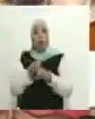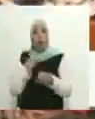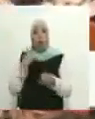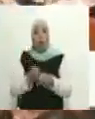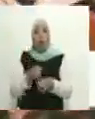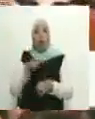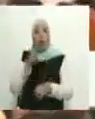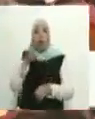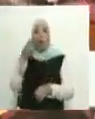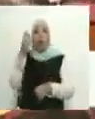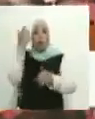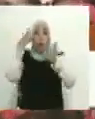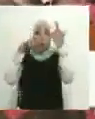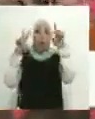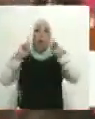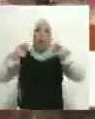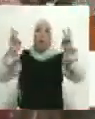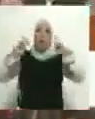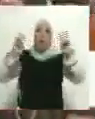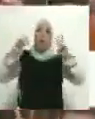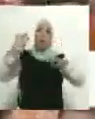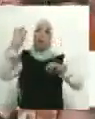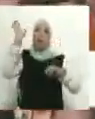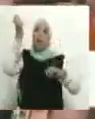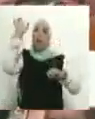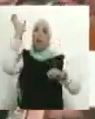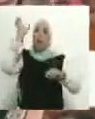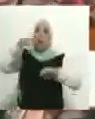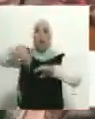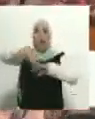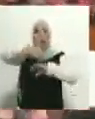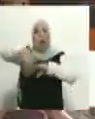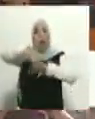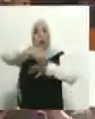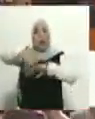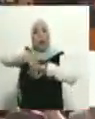UVCH, es el tema del alumbrado público. ¿Cierto o falso?